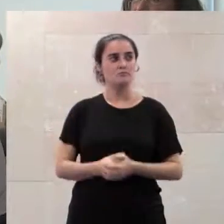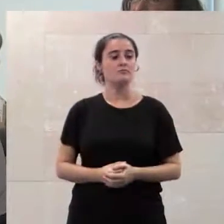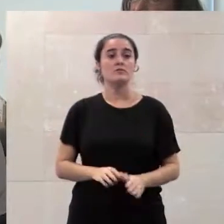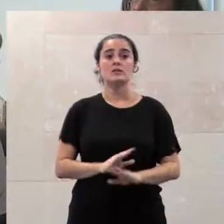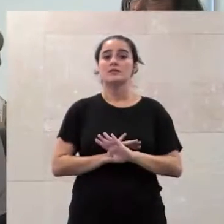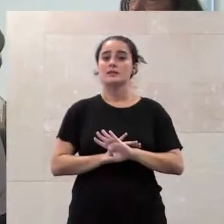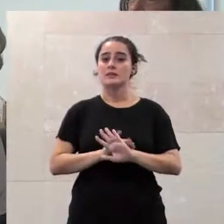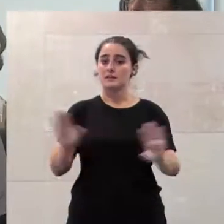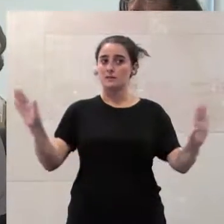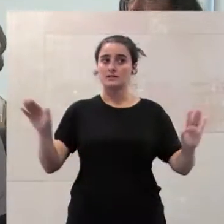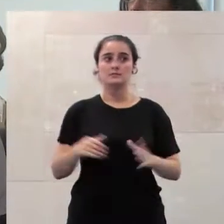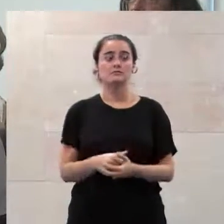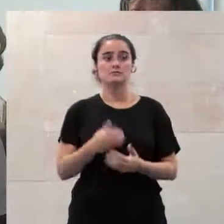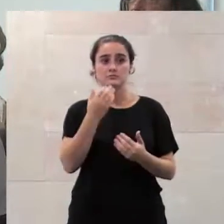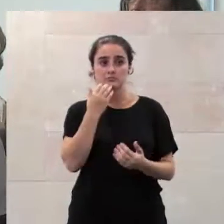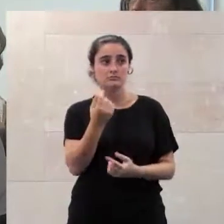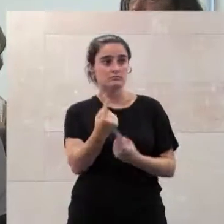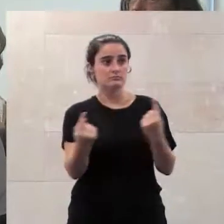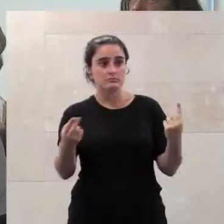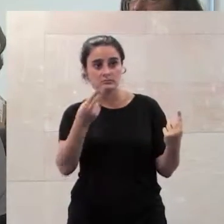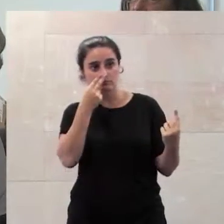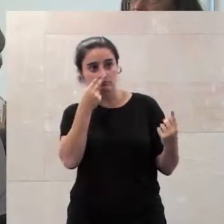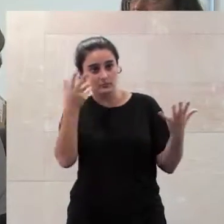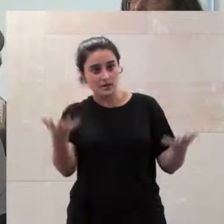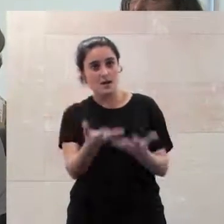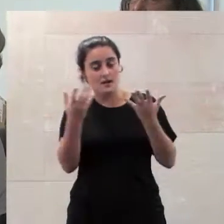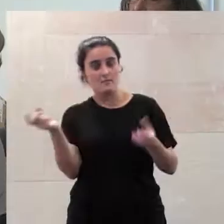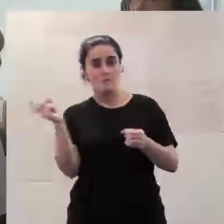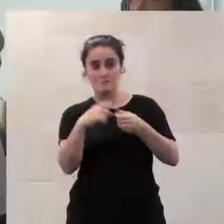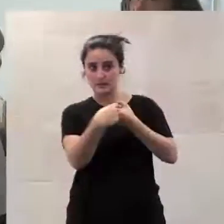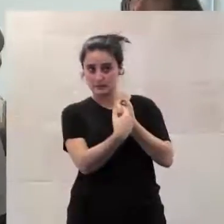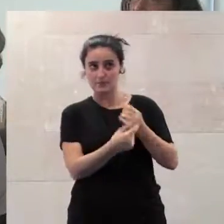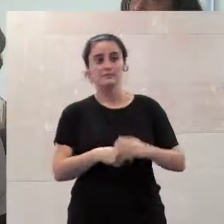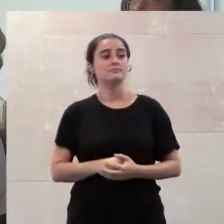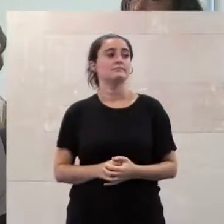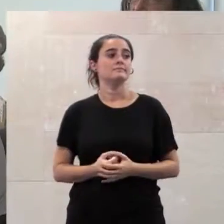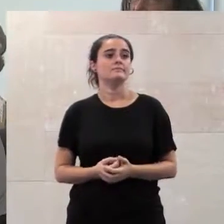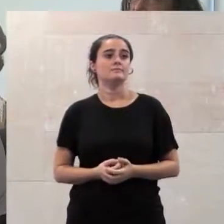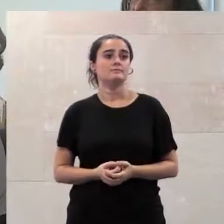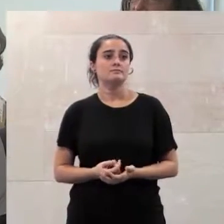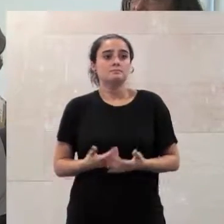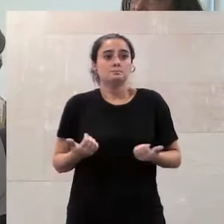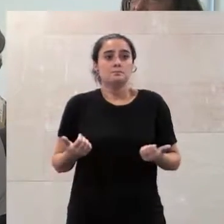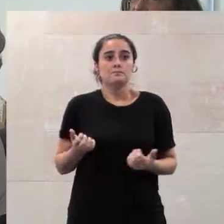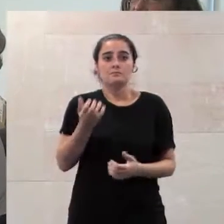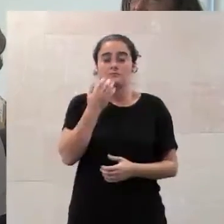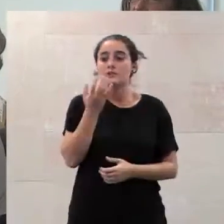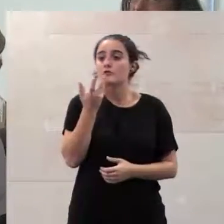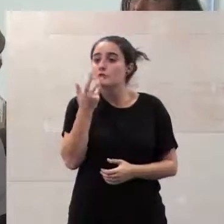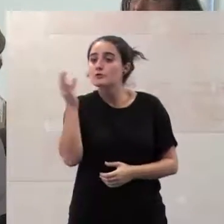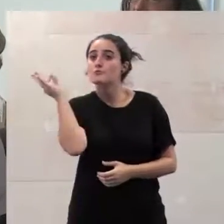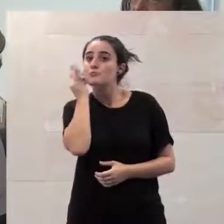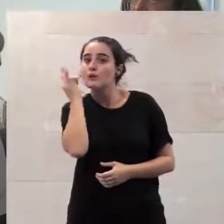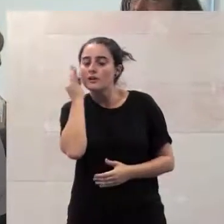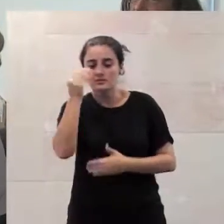más, si hay aquí alguna interesada, pues la animo a apuntarse y a participar. Y bueno, pues si conocéis a mujeres que